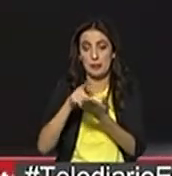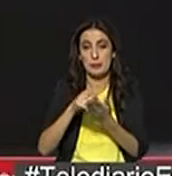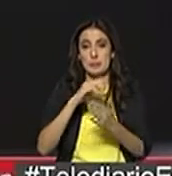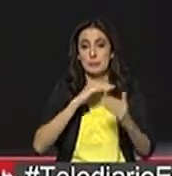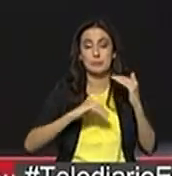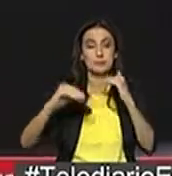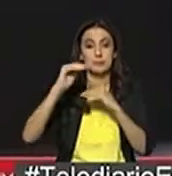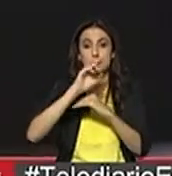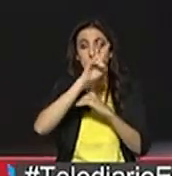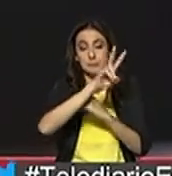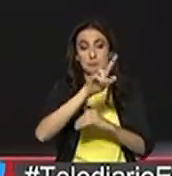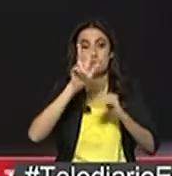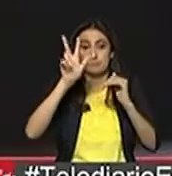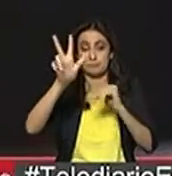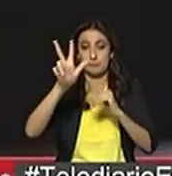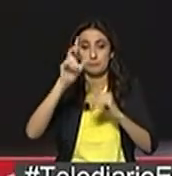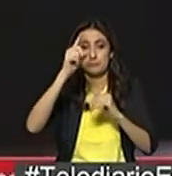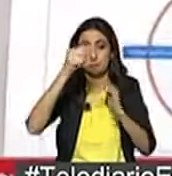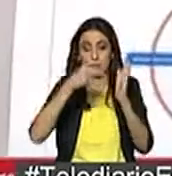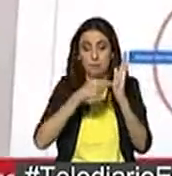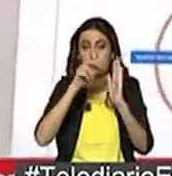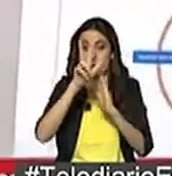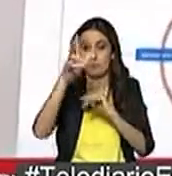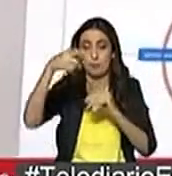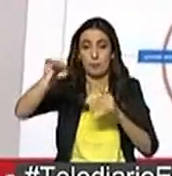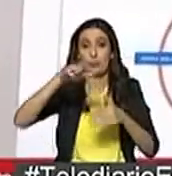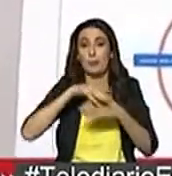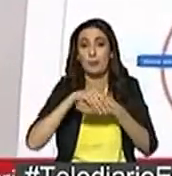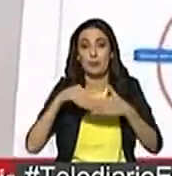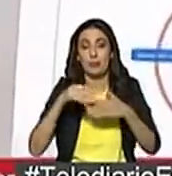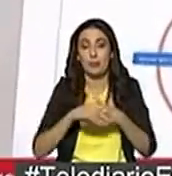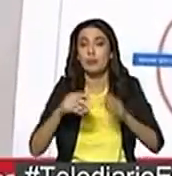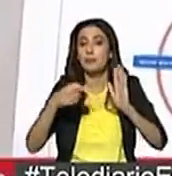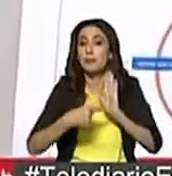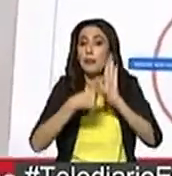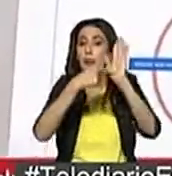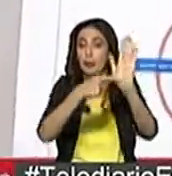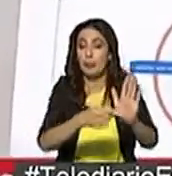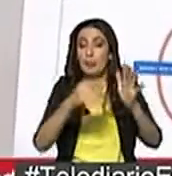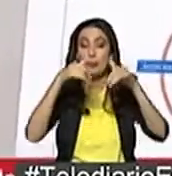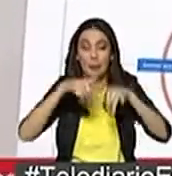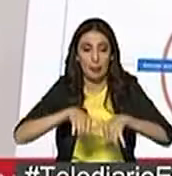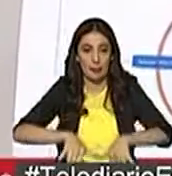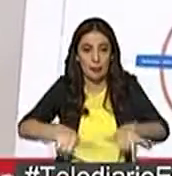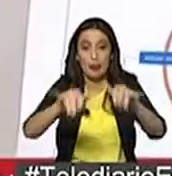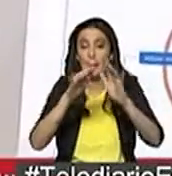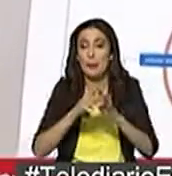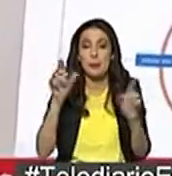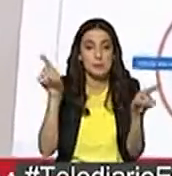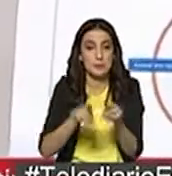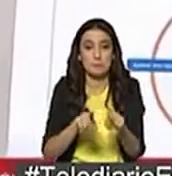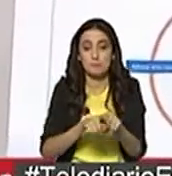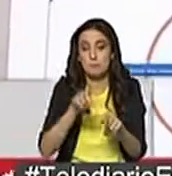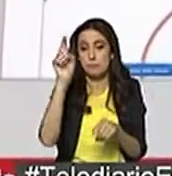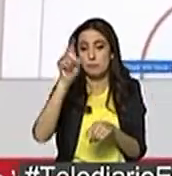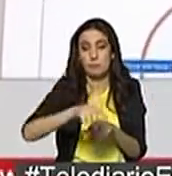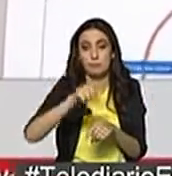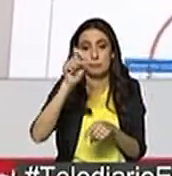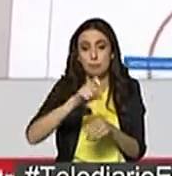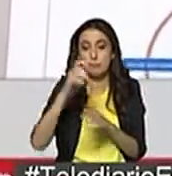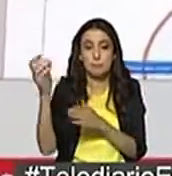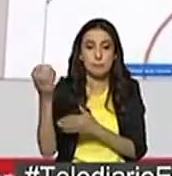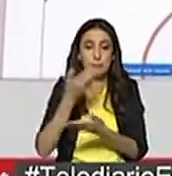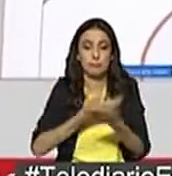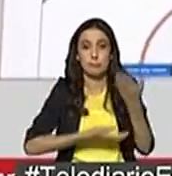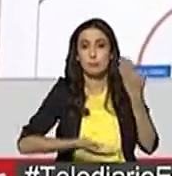decir, 23.3 millones de dólares. Hemos demostrado que se cometió el delito. Obviamente corresponderá a los jueces ya